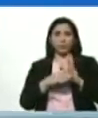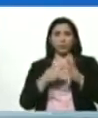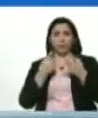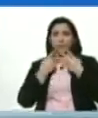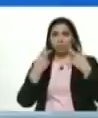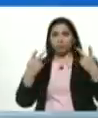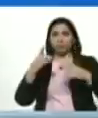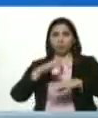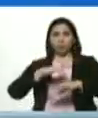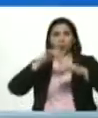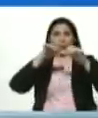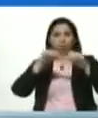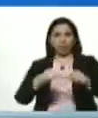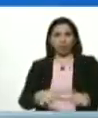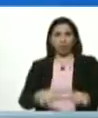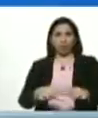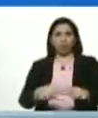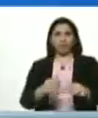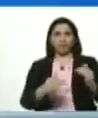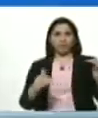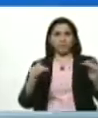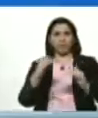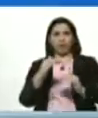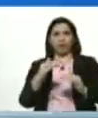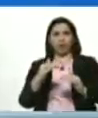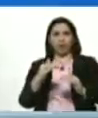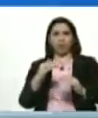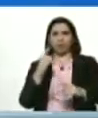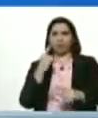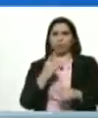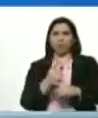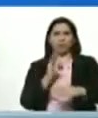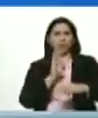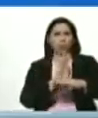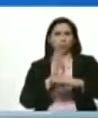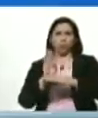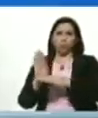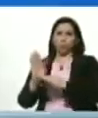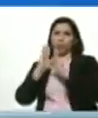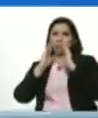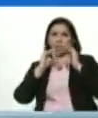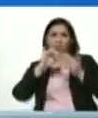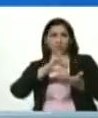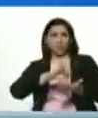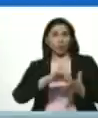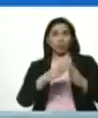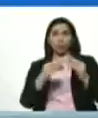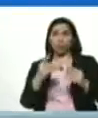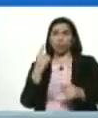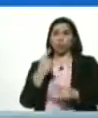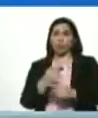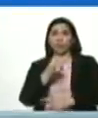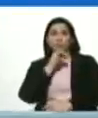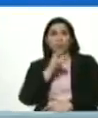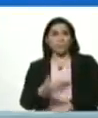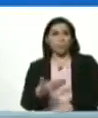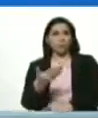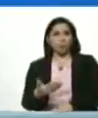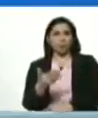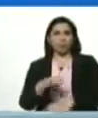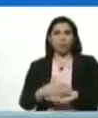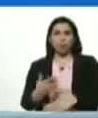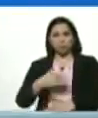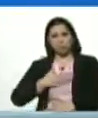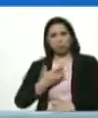de queda de la máxima restricción para atender ese foco todo esto es importante porque yo